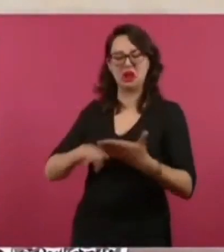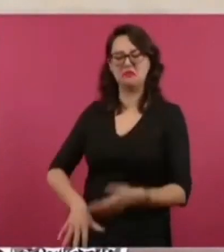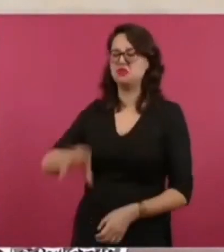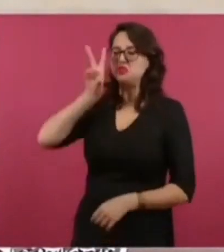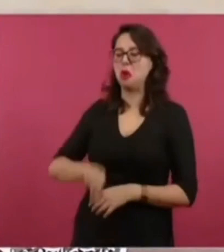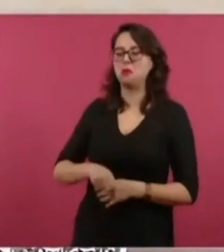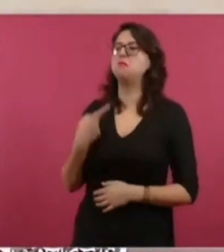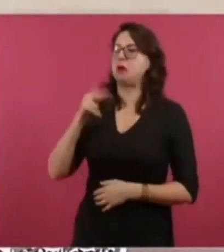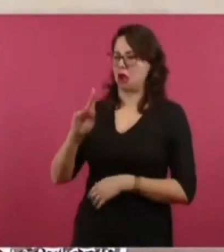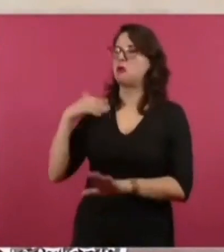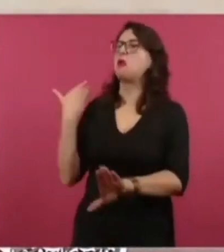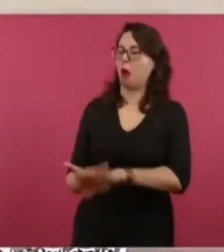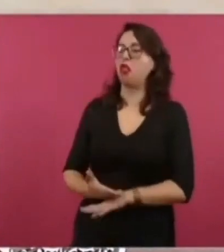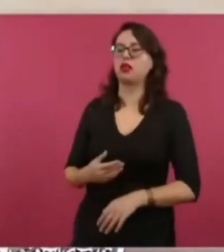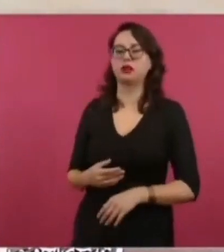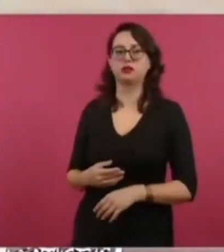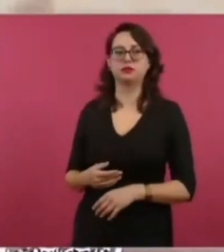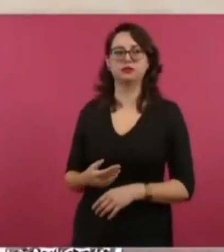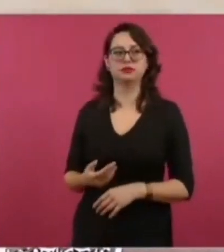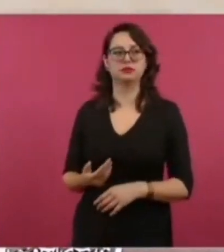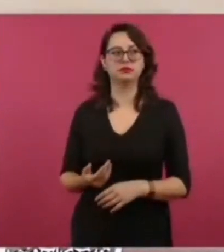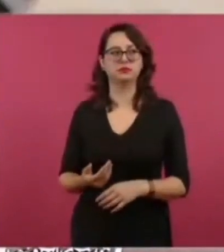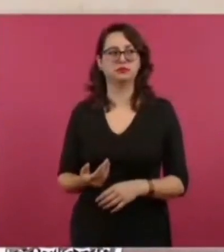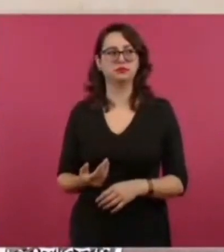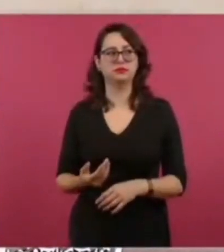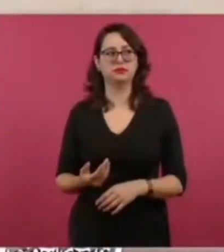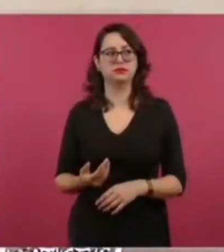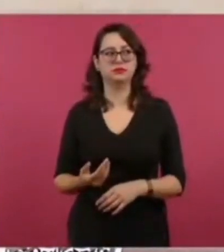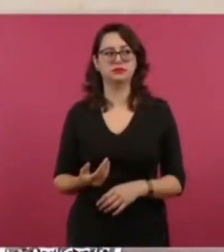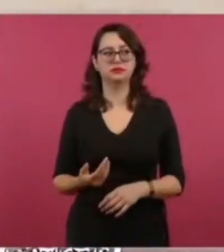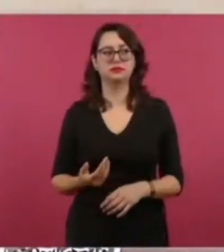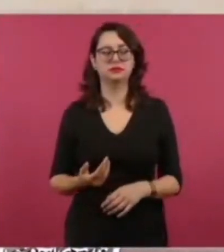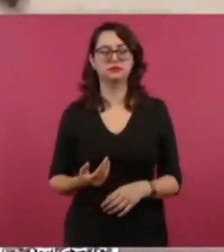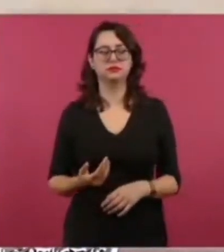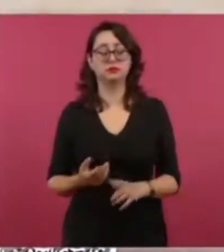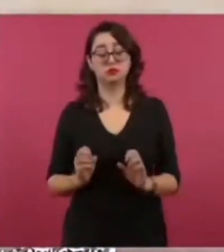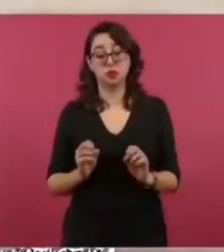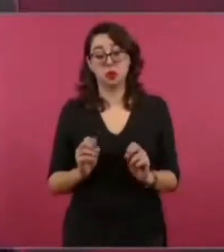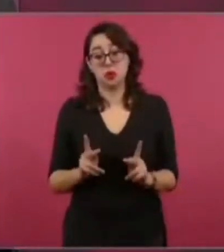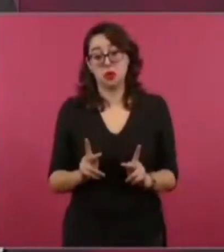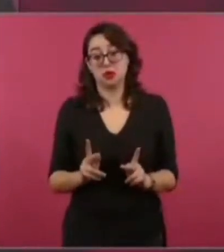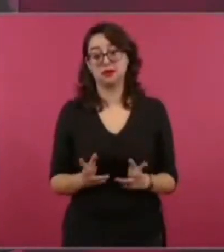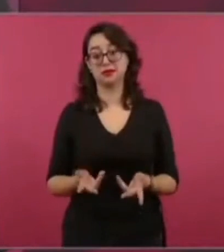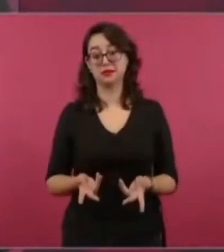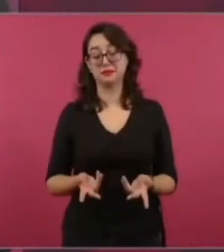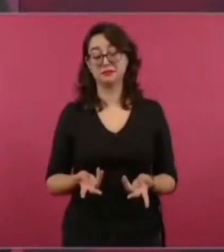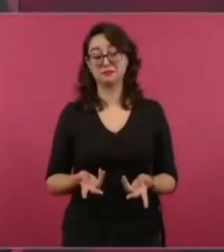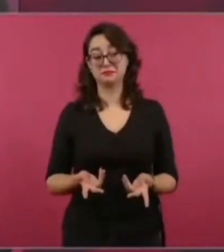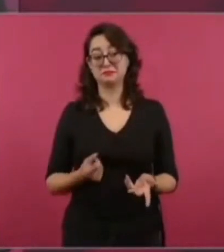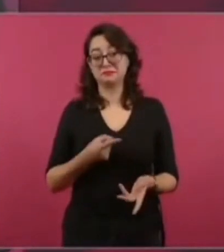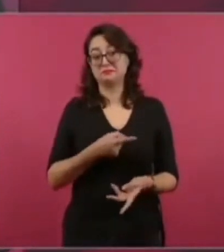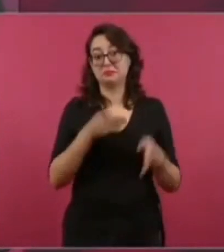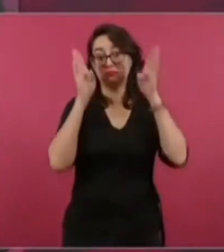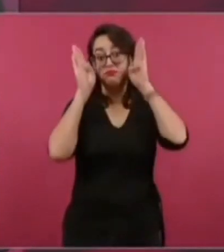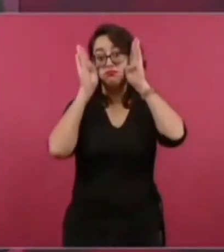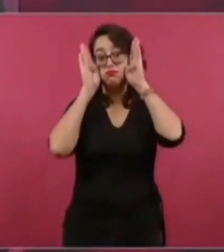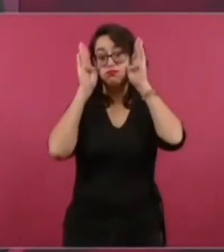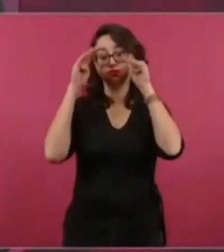presentar controversias. Esto tiene que ver